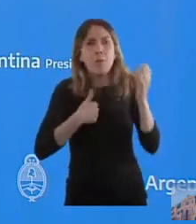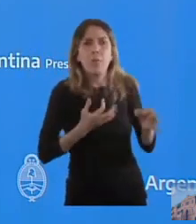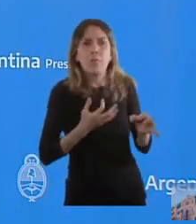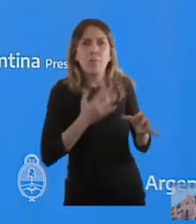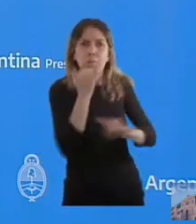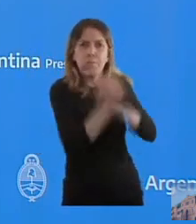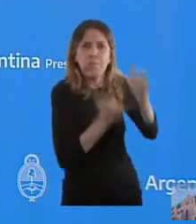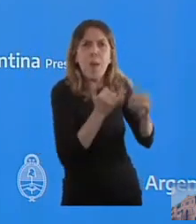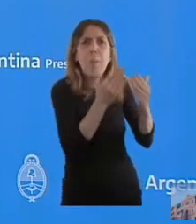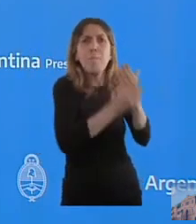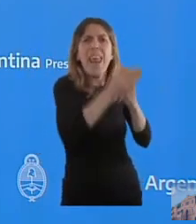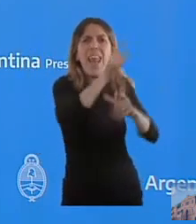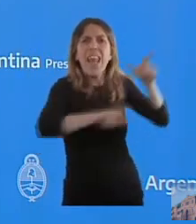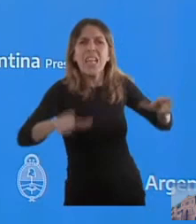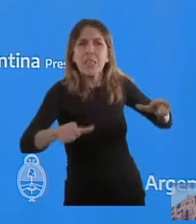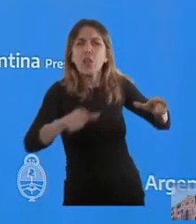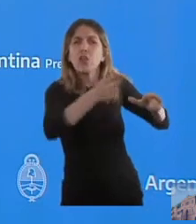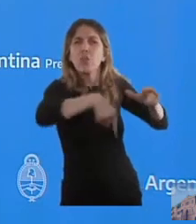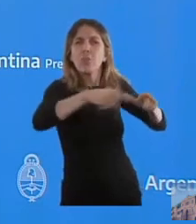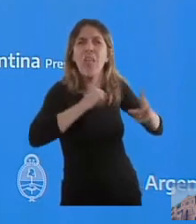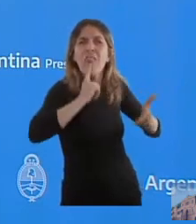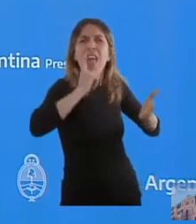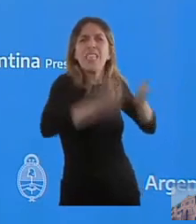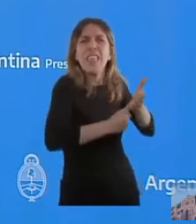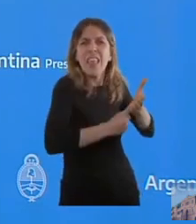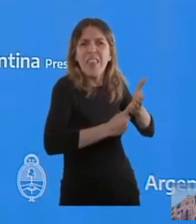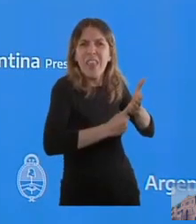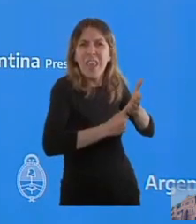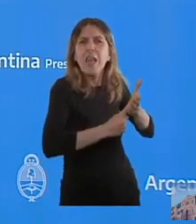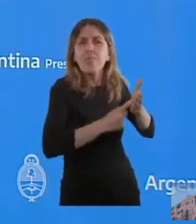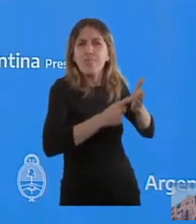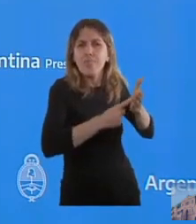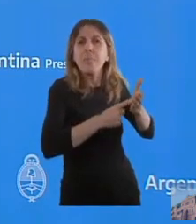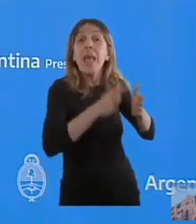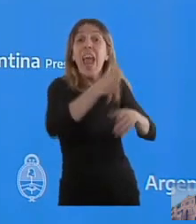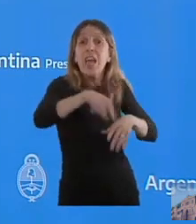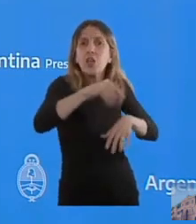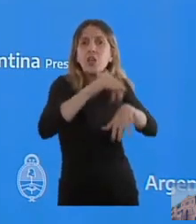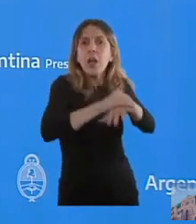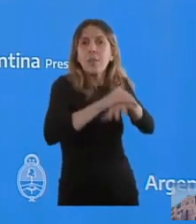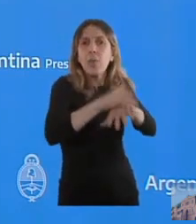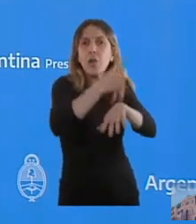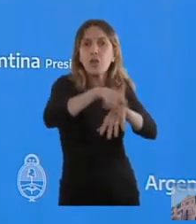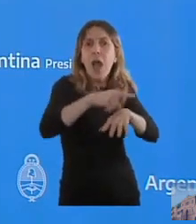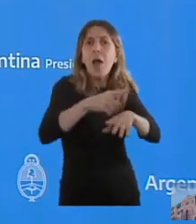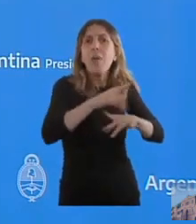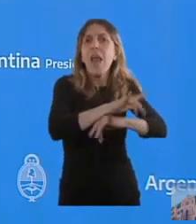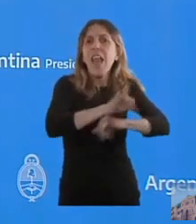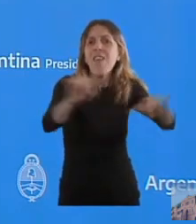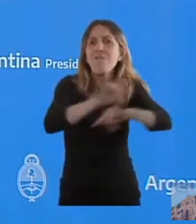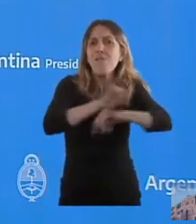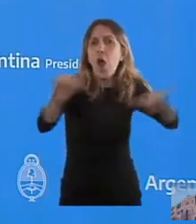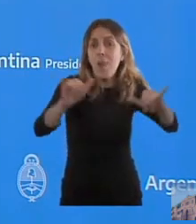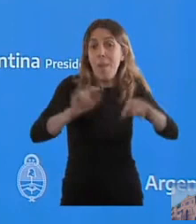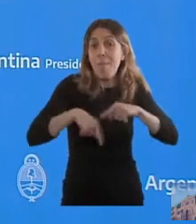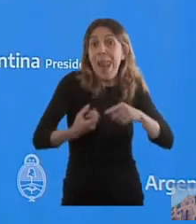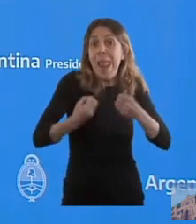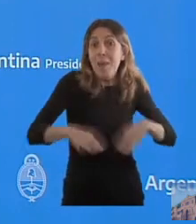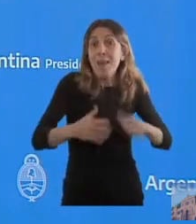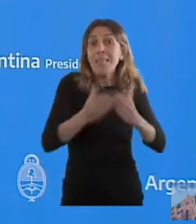ministros para que tomen las medidas necesarias y ellos serán los encargados de comunicarlas a partir de